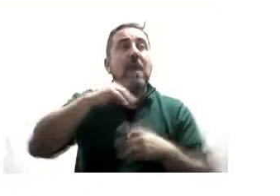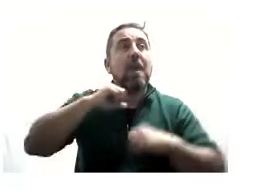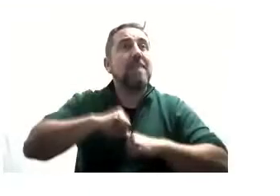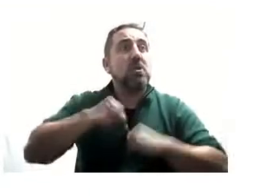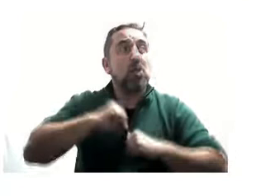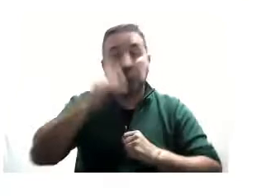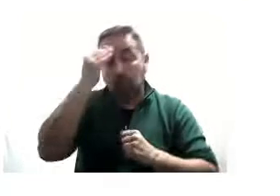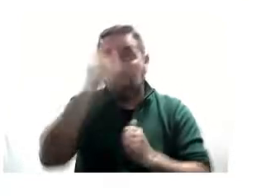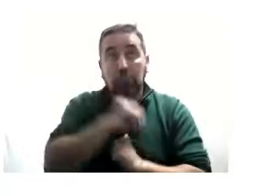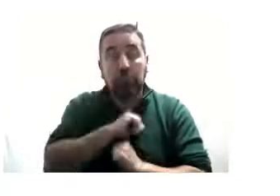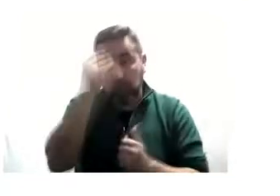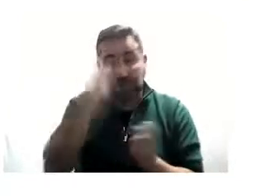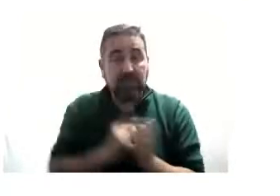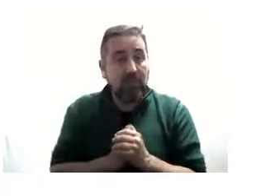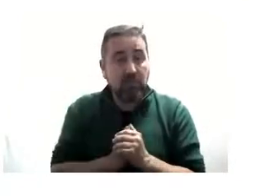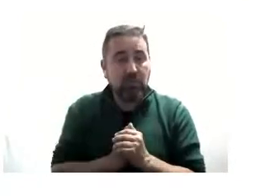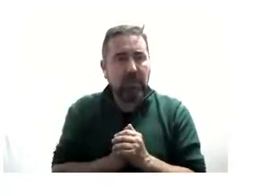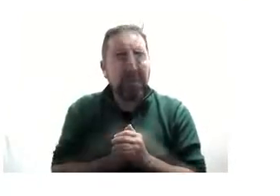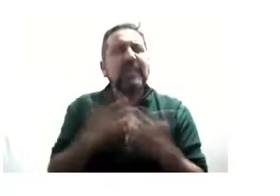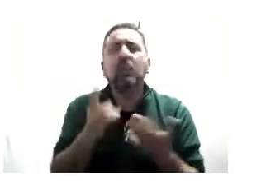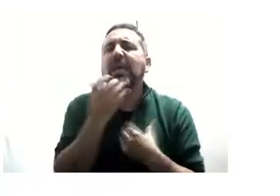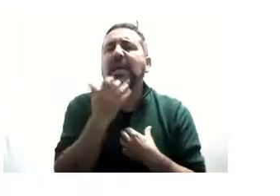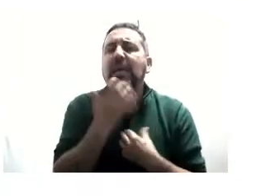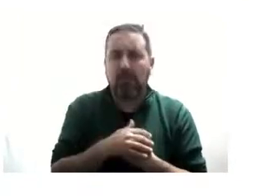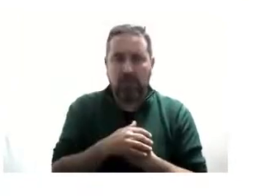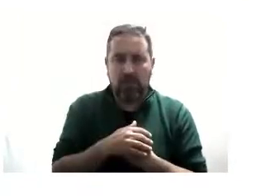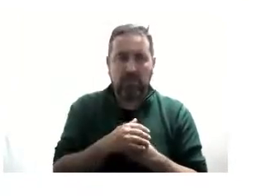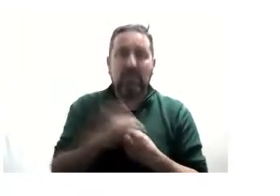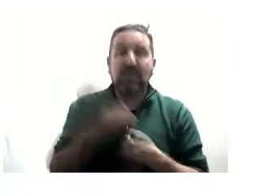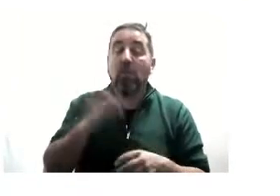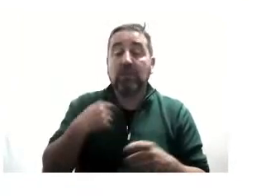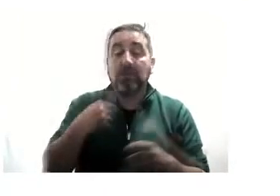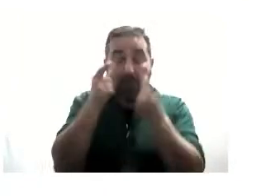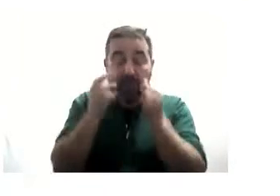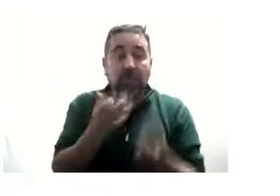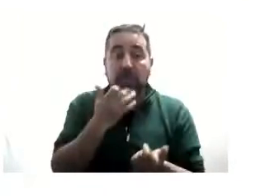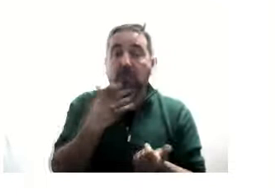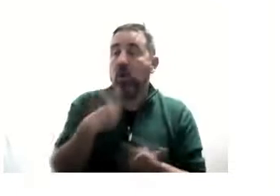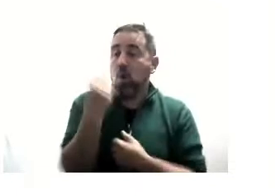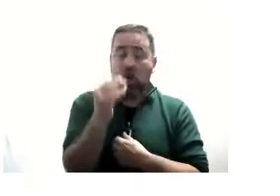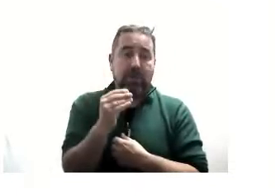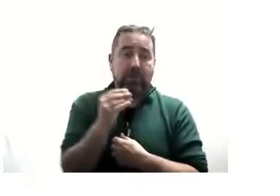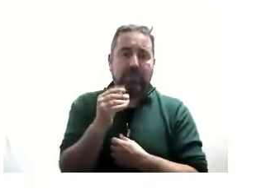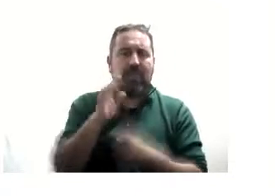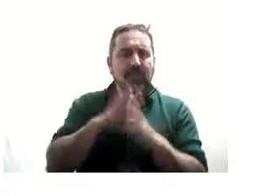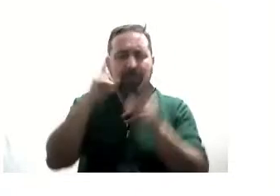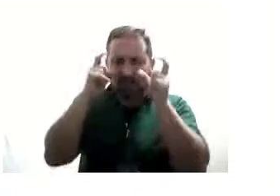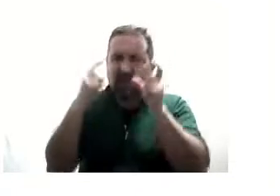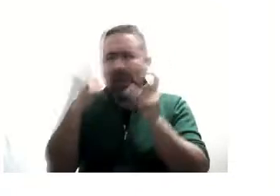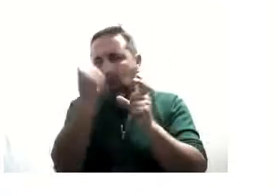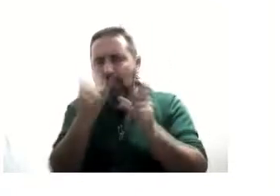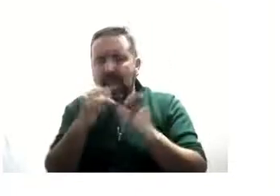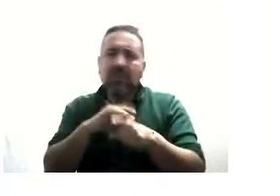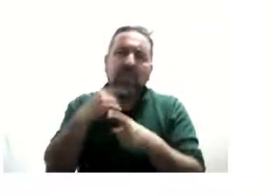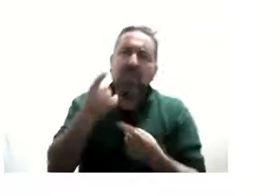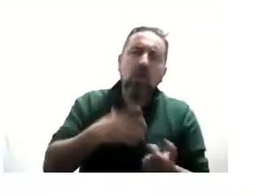Entonces, siempre se me ocurre el ejemplo de la presbicia, ¿no? Cuando alguien, un joven que tiene miopía, va al oftalmólogo y le